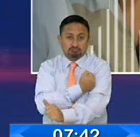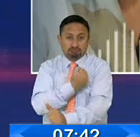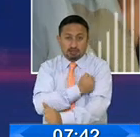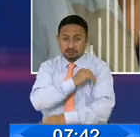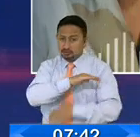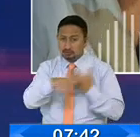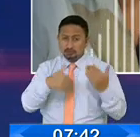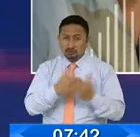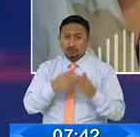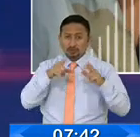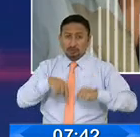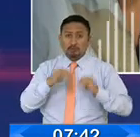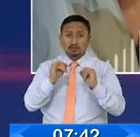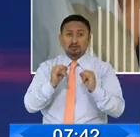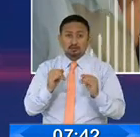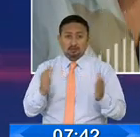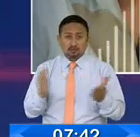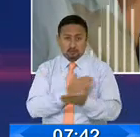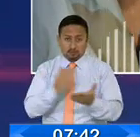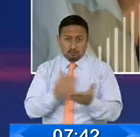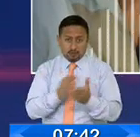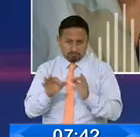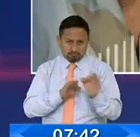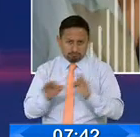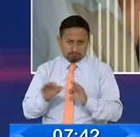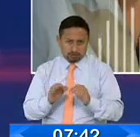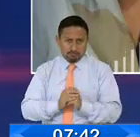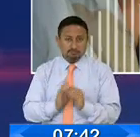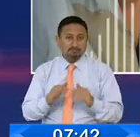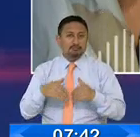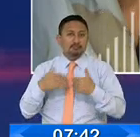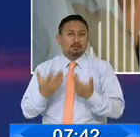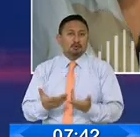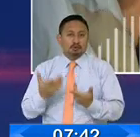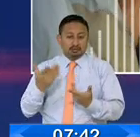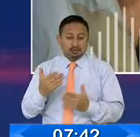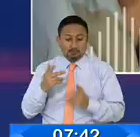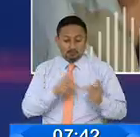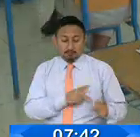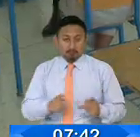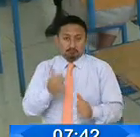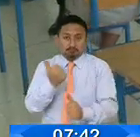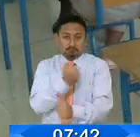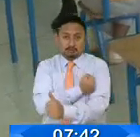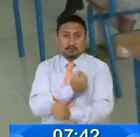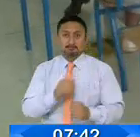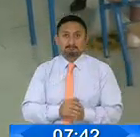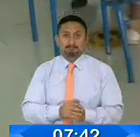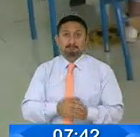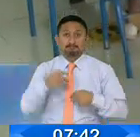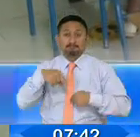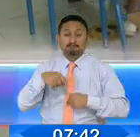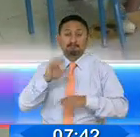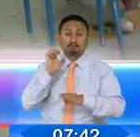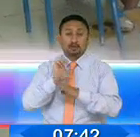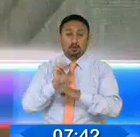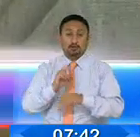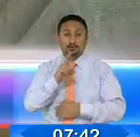herramientas y el instructivo muy concreto de cómo se implementará este plan de vacunación. En el país existe